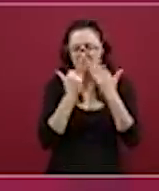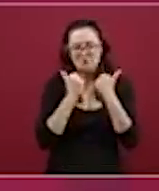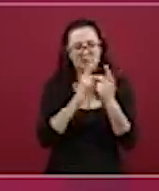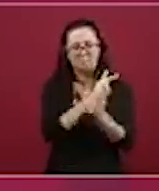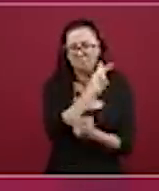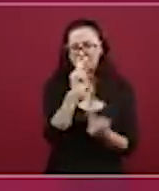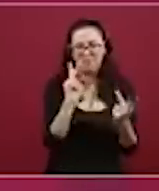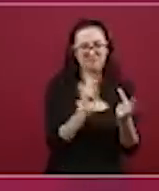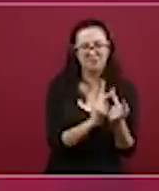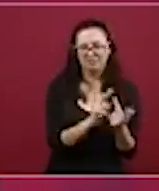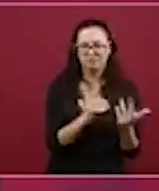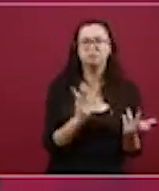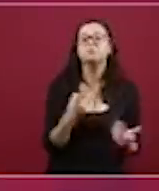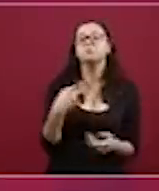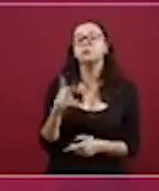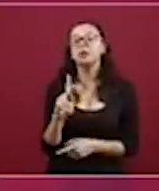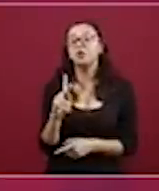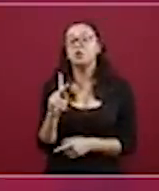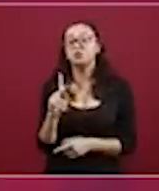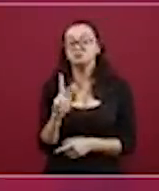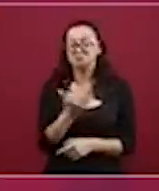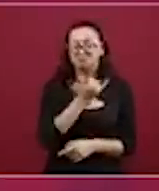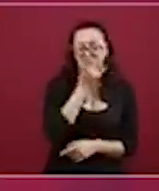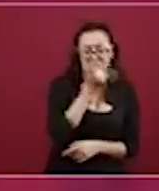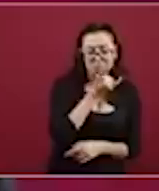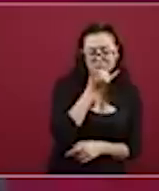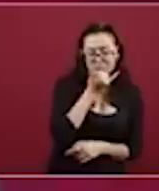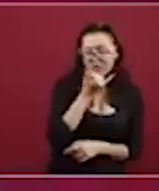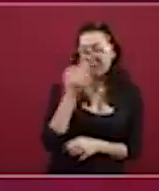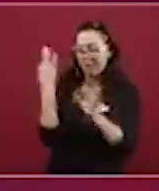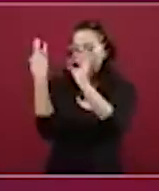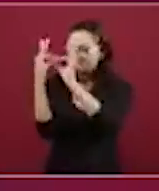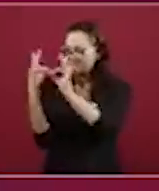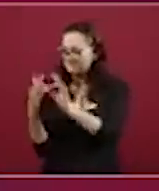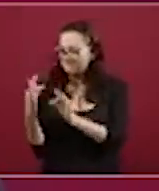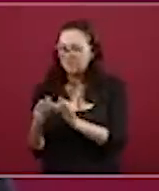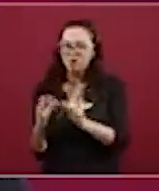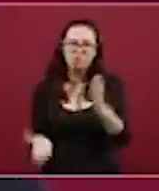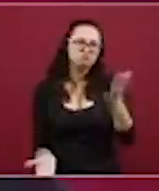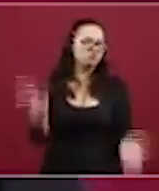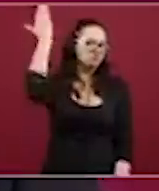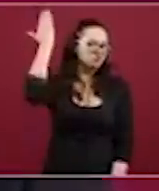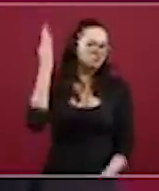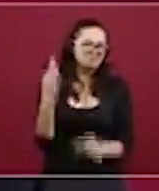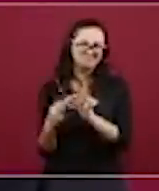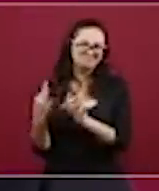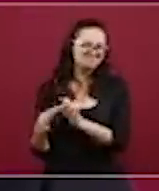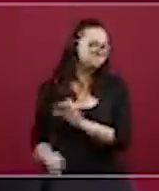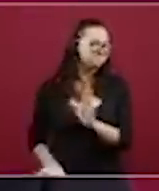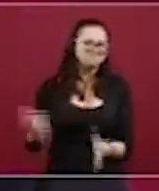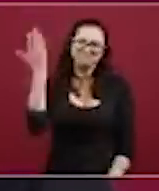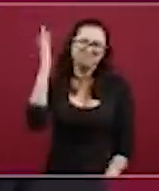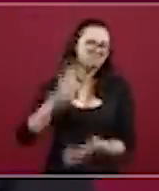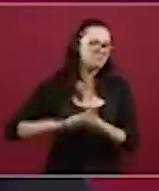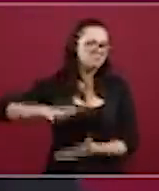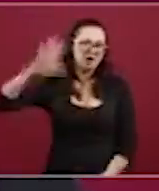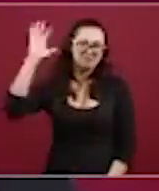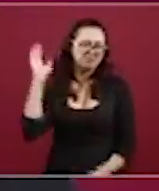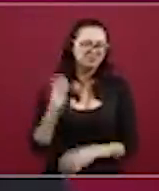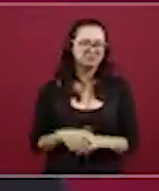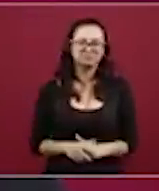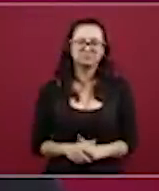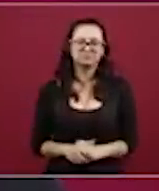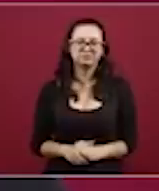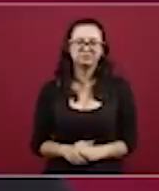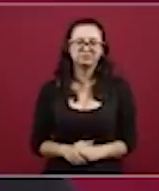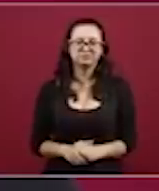sus aciertos. Muchísimos más. su